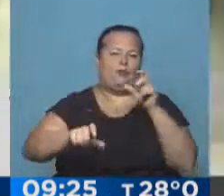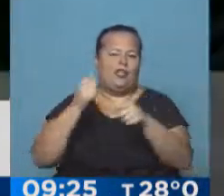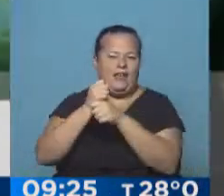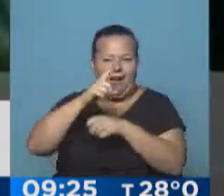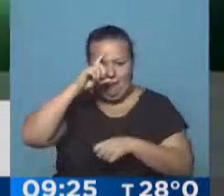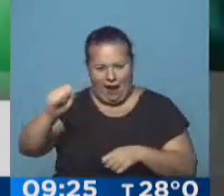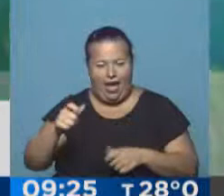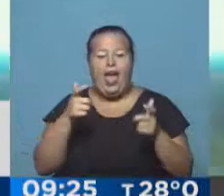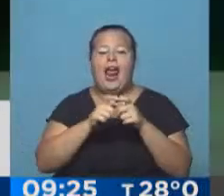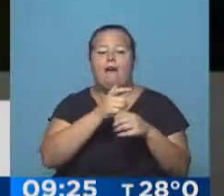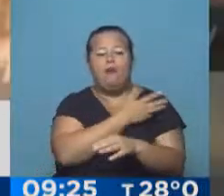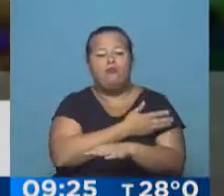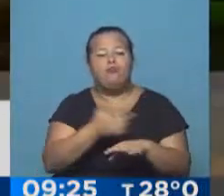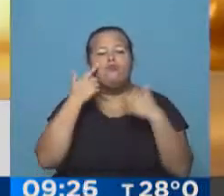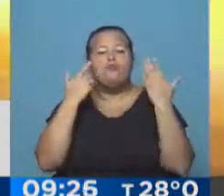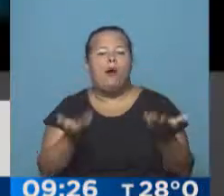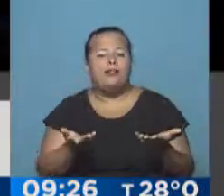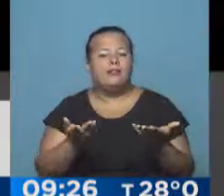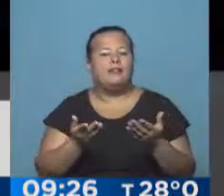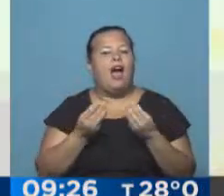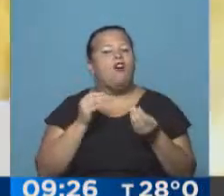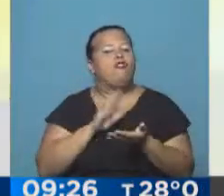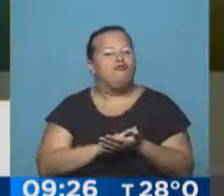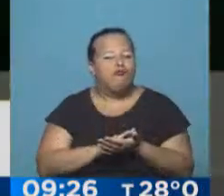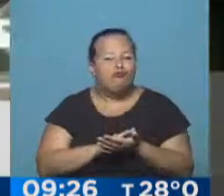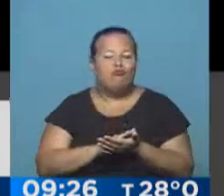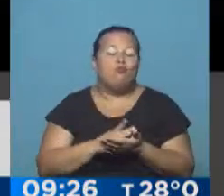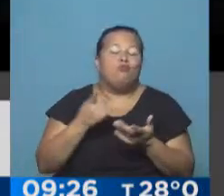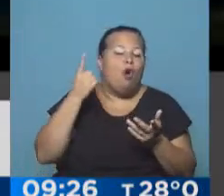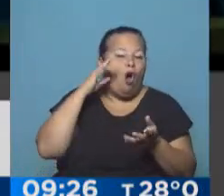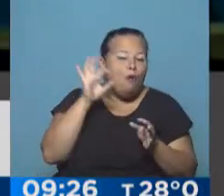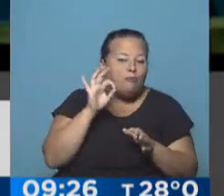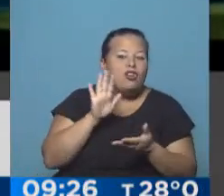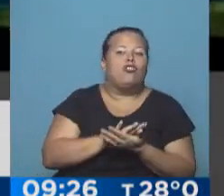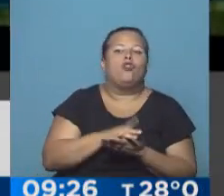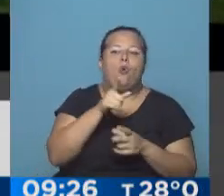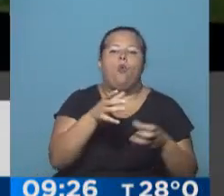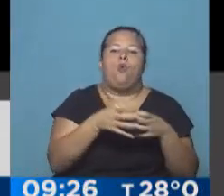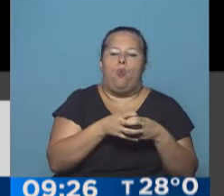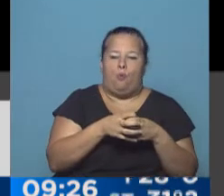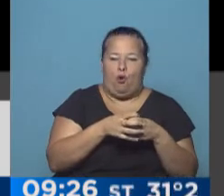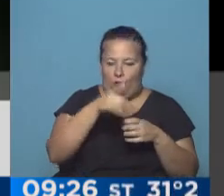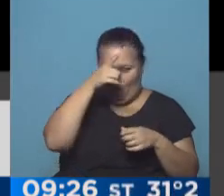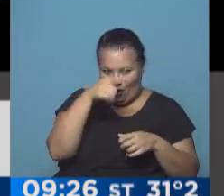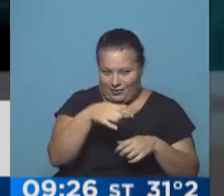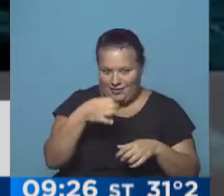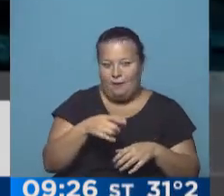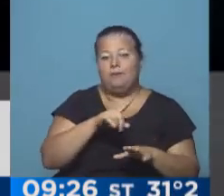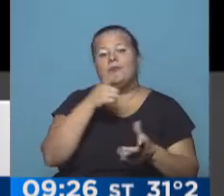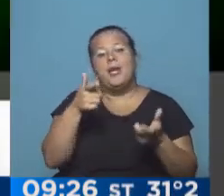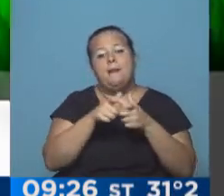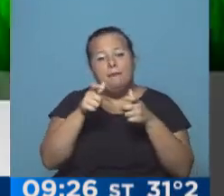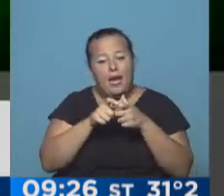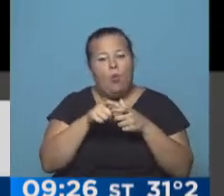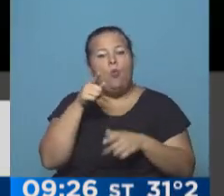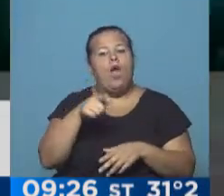embajada y la película se muestra desde lo veo desde el punto de vista de ese grupo de comandos hablamos de una película